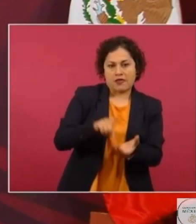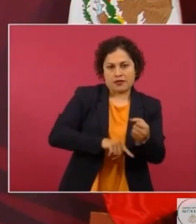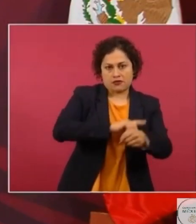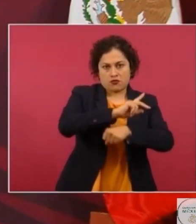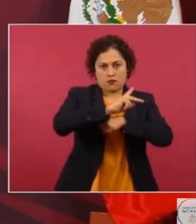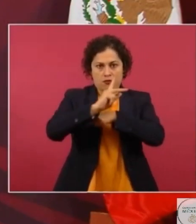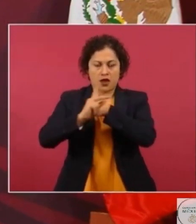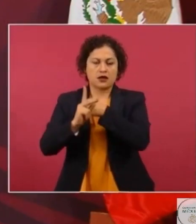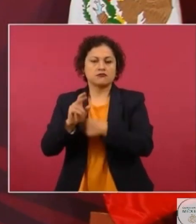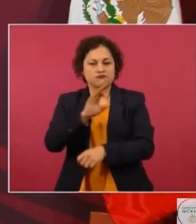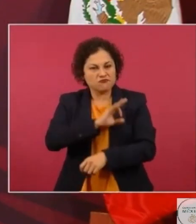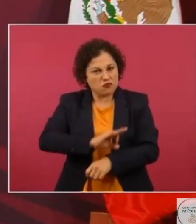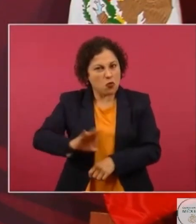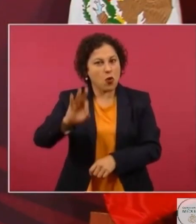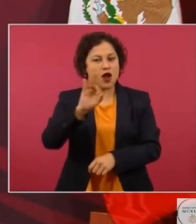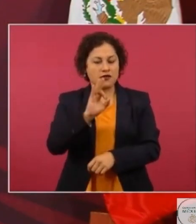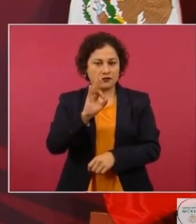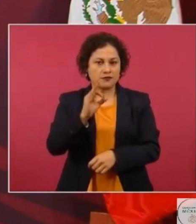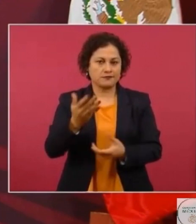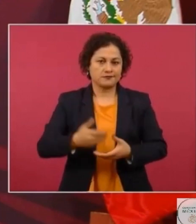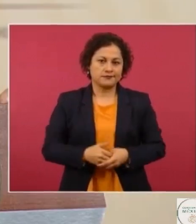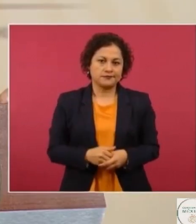países.